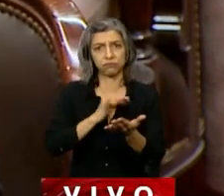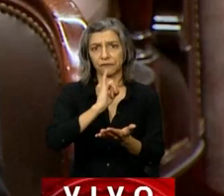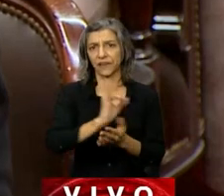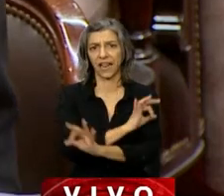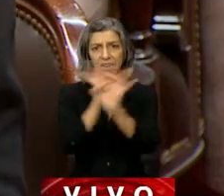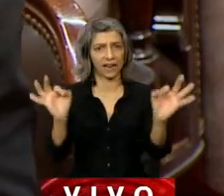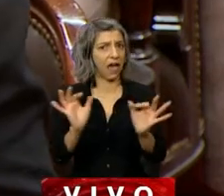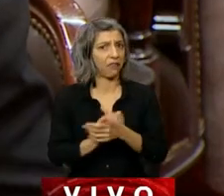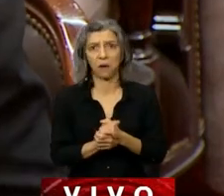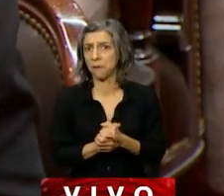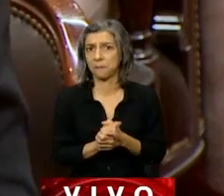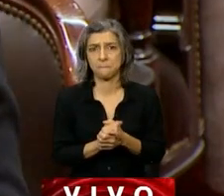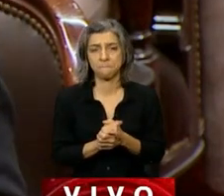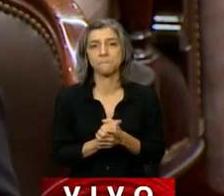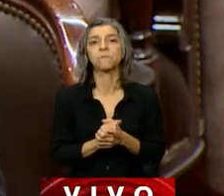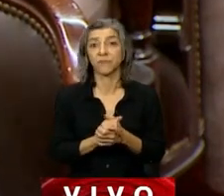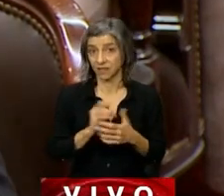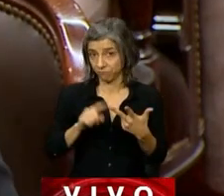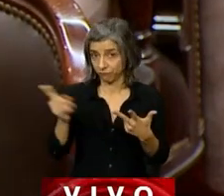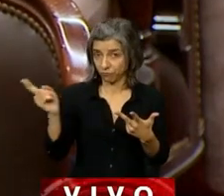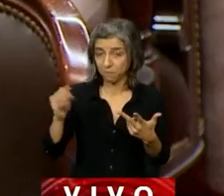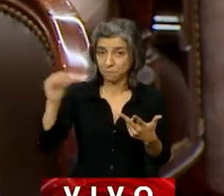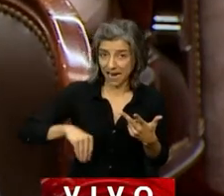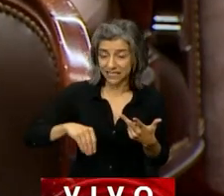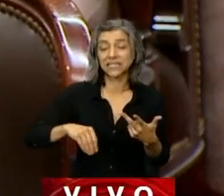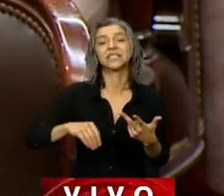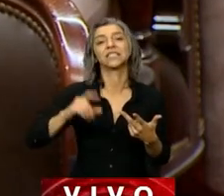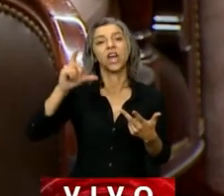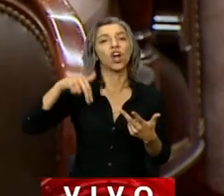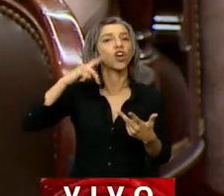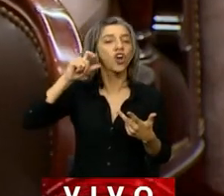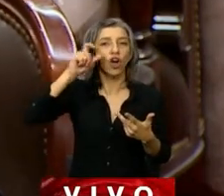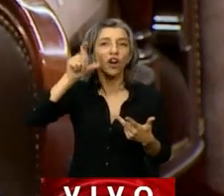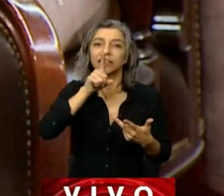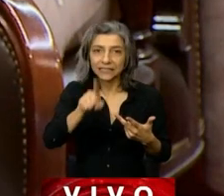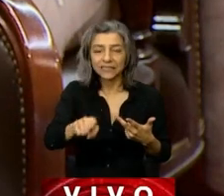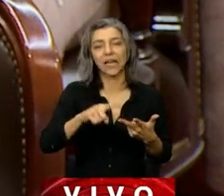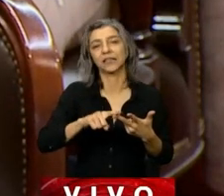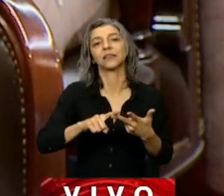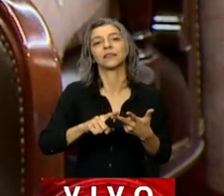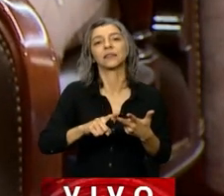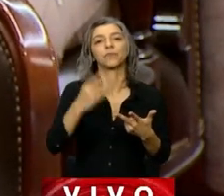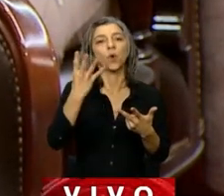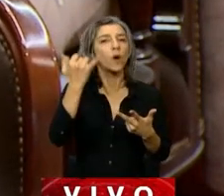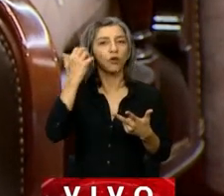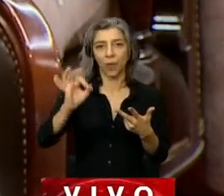a los autores del proyecto. Sigo, CONICET. Martes 24 de mayo 2022.